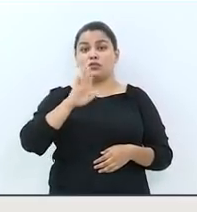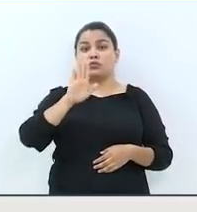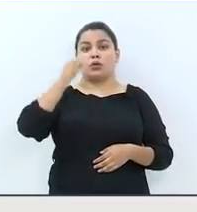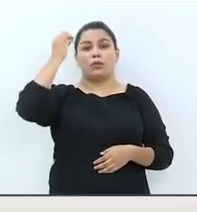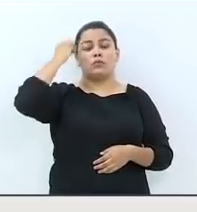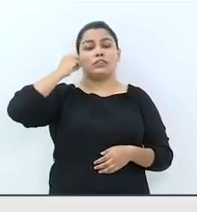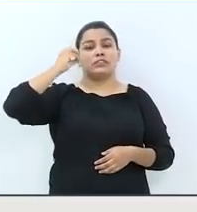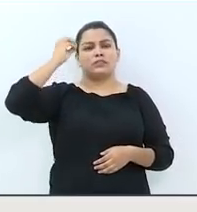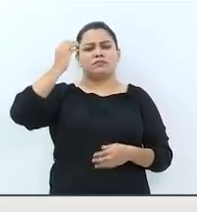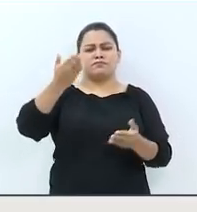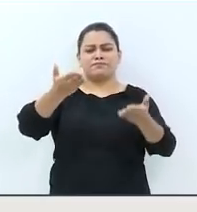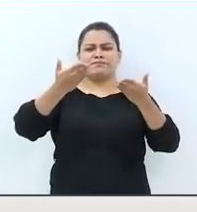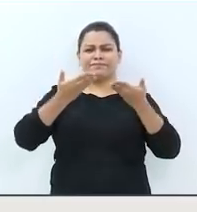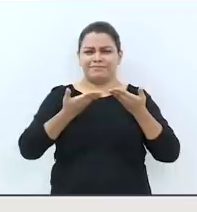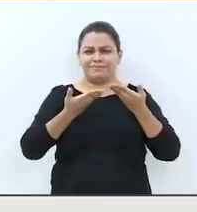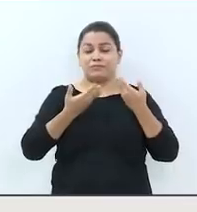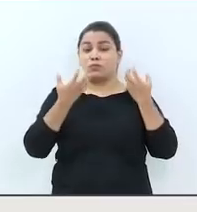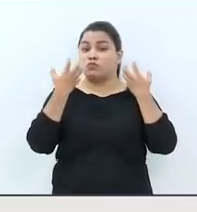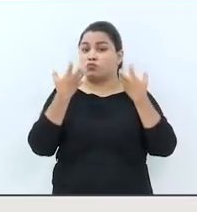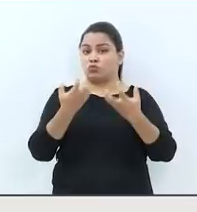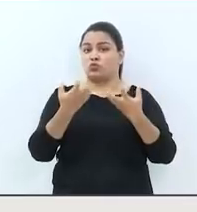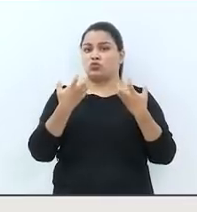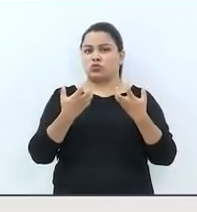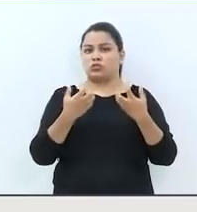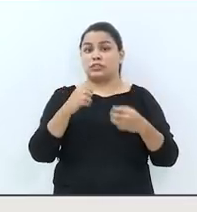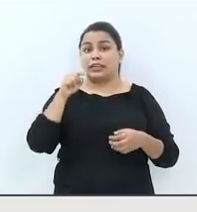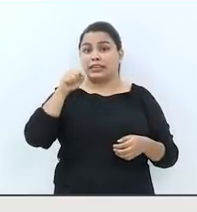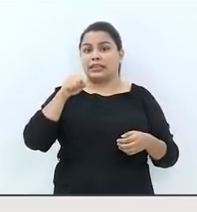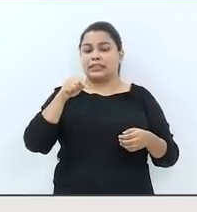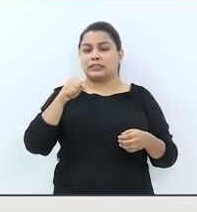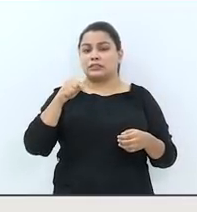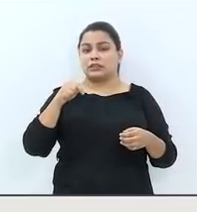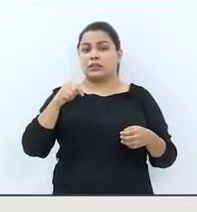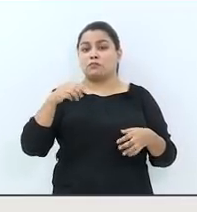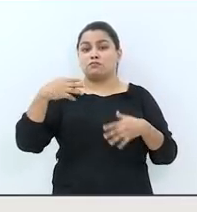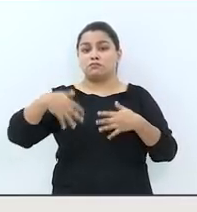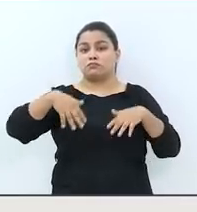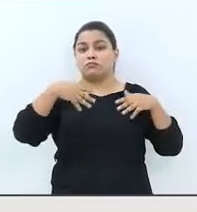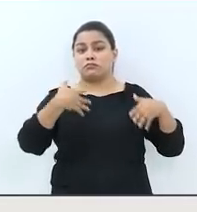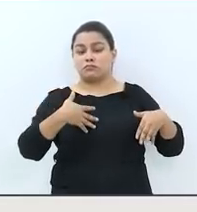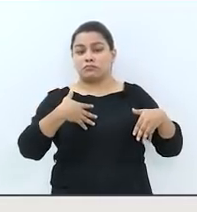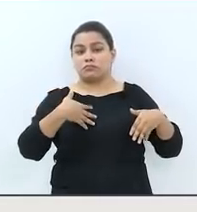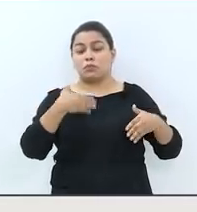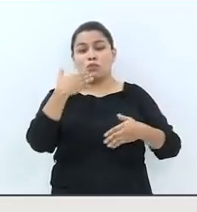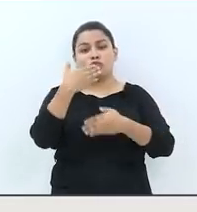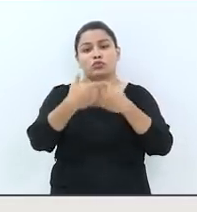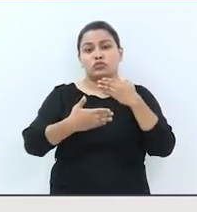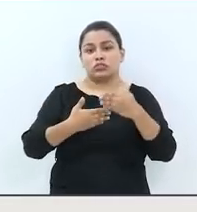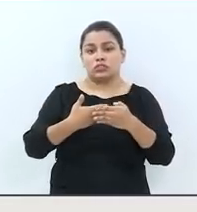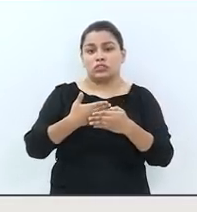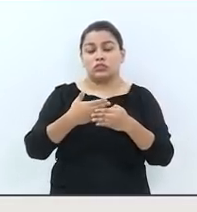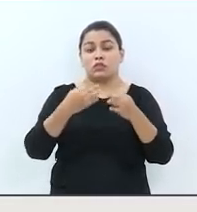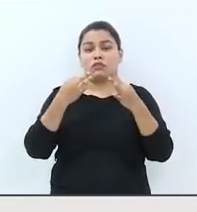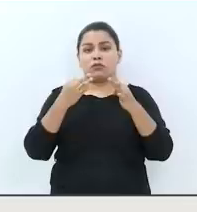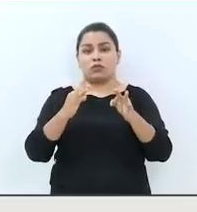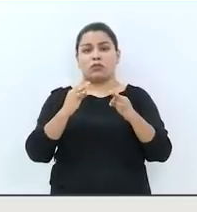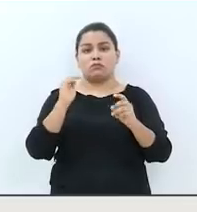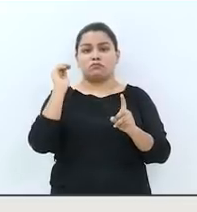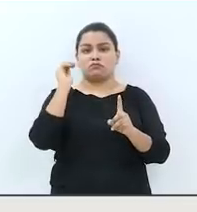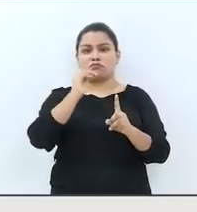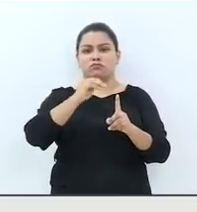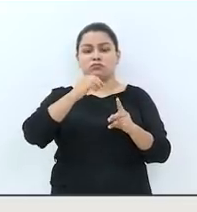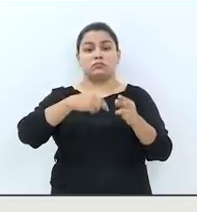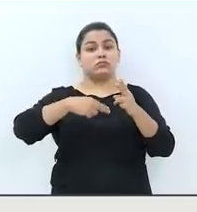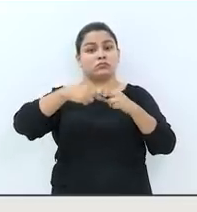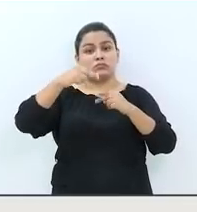que nos ayuda mucho a resaltar que esta acción formativa y estos procesos los construimos entre todas y